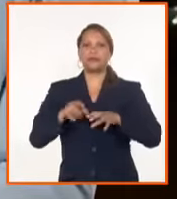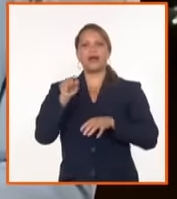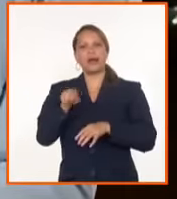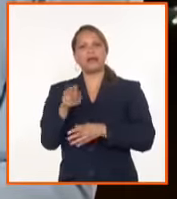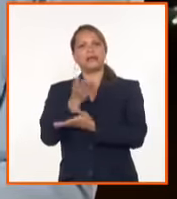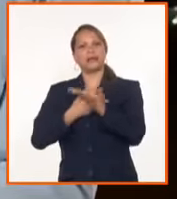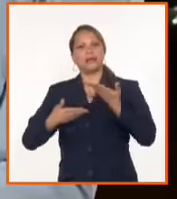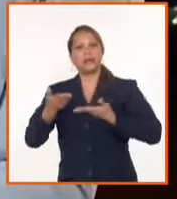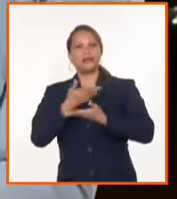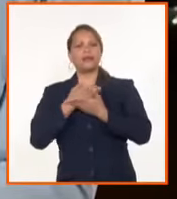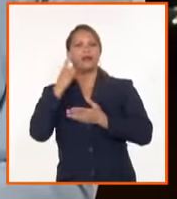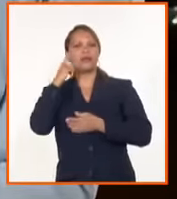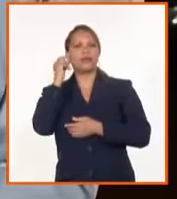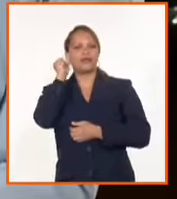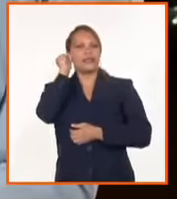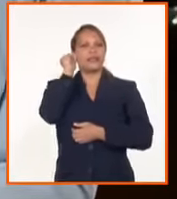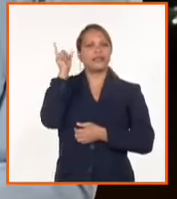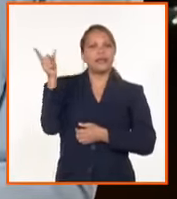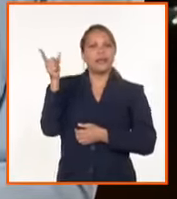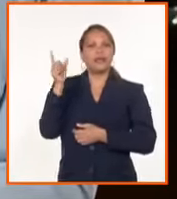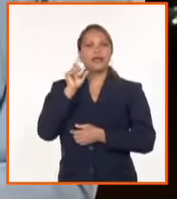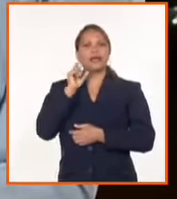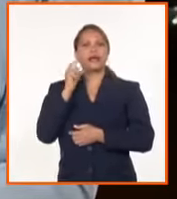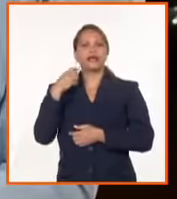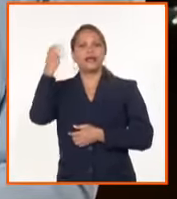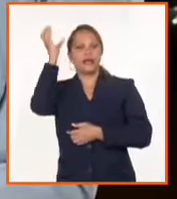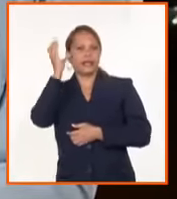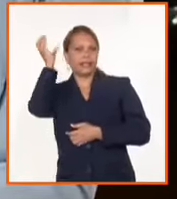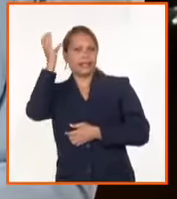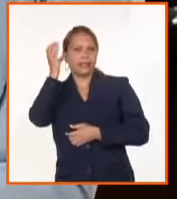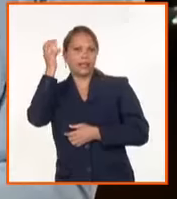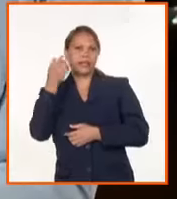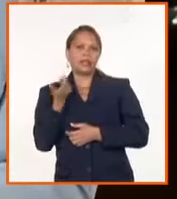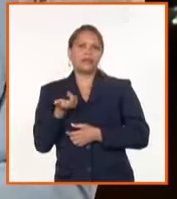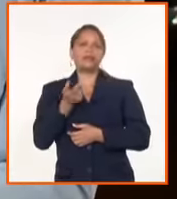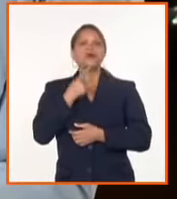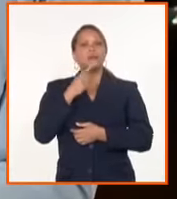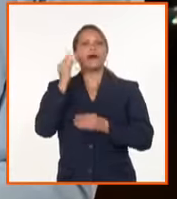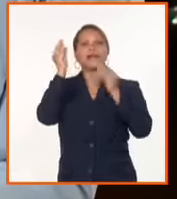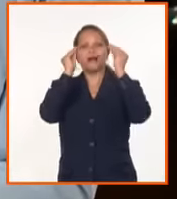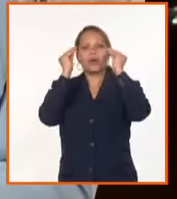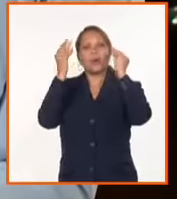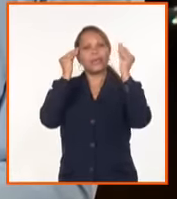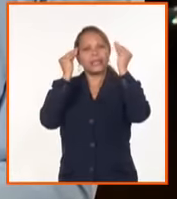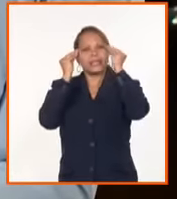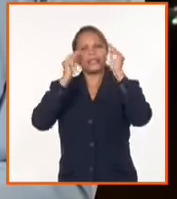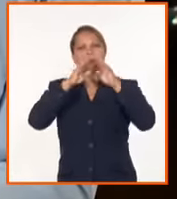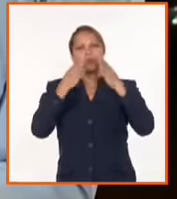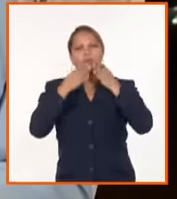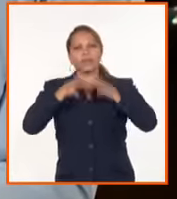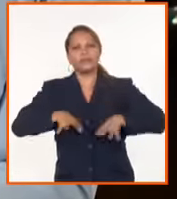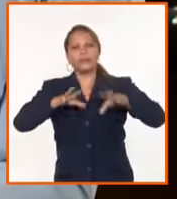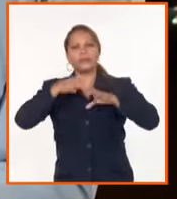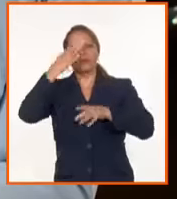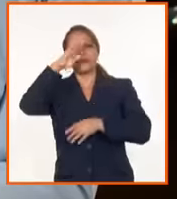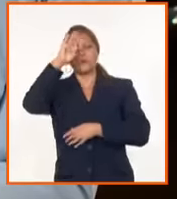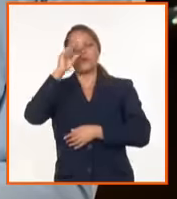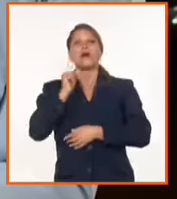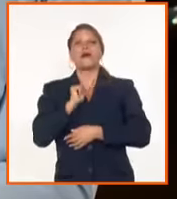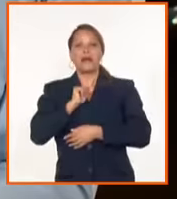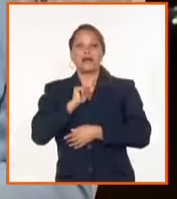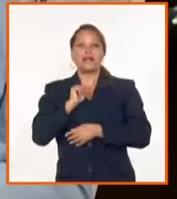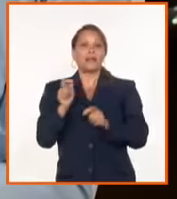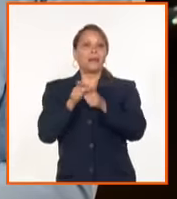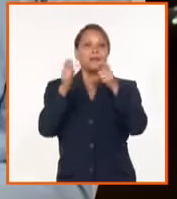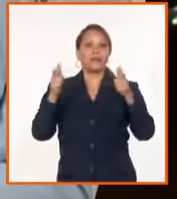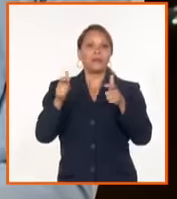ideas, criterios, para también comprender lo que vivimos y cómo enfrentarlo. La mayoría de las